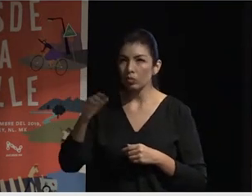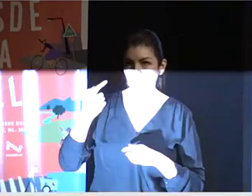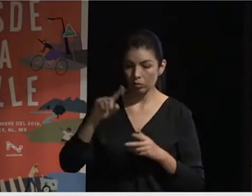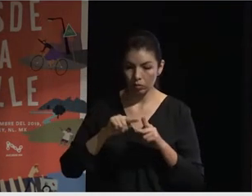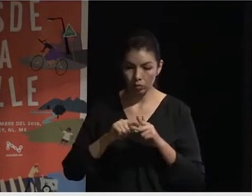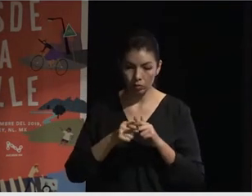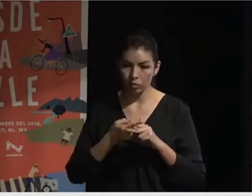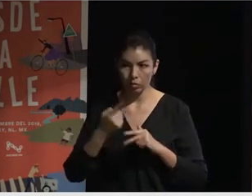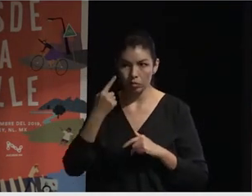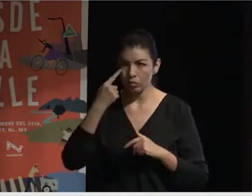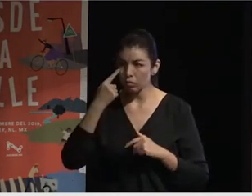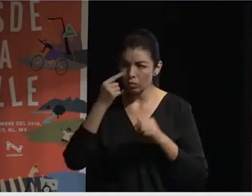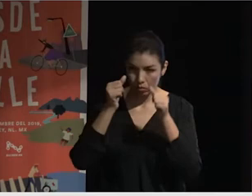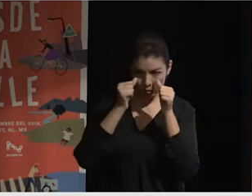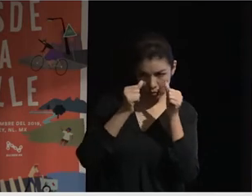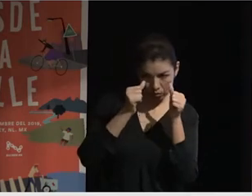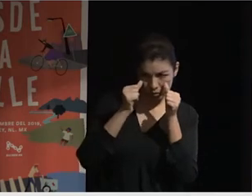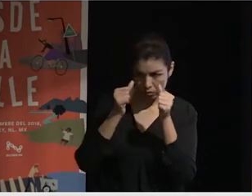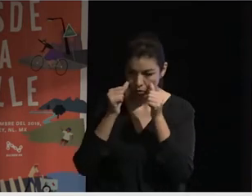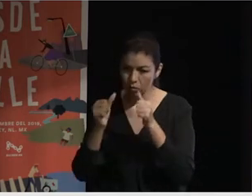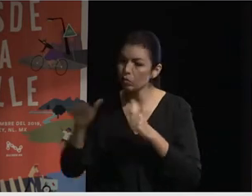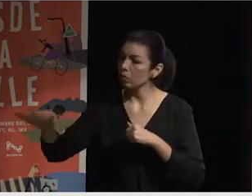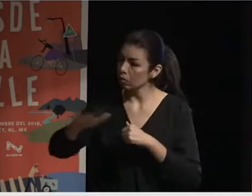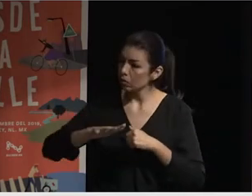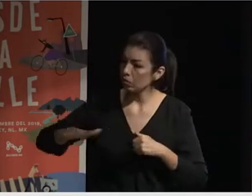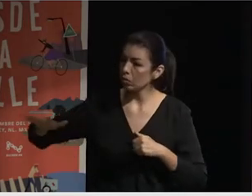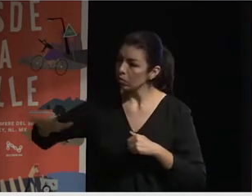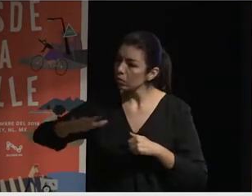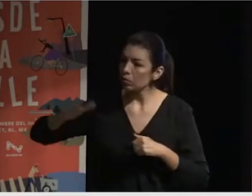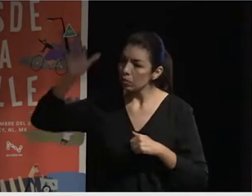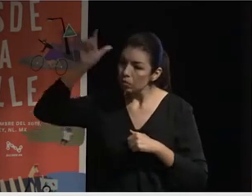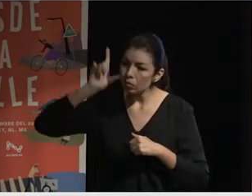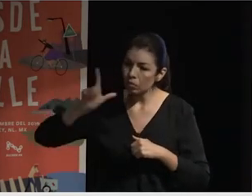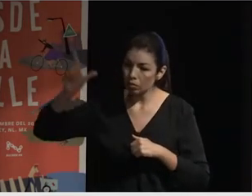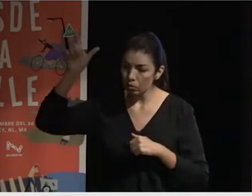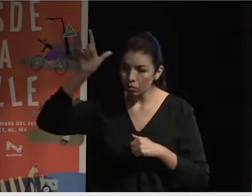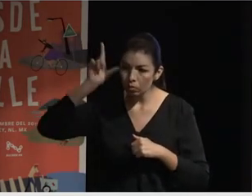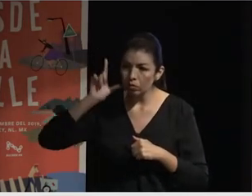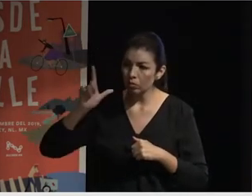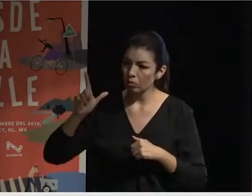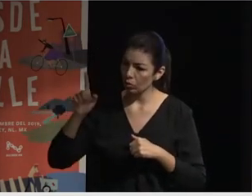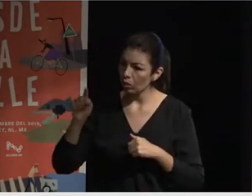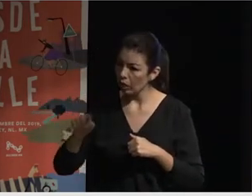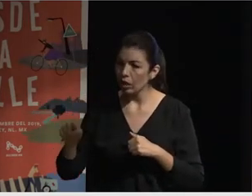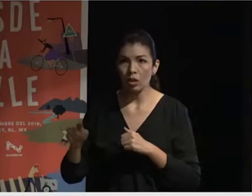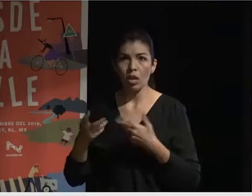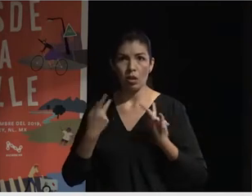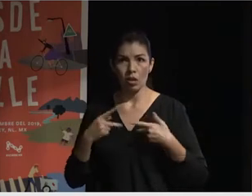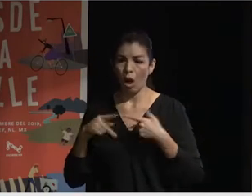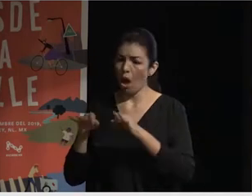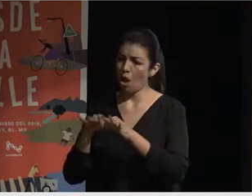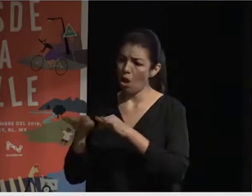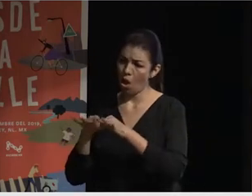barrios obreros populares de Londres empieza a llegar una especie de clase media que compra casas obreras, las rehabilita, les